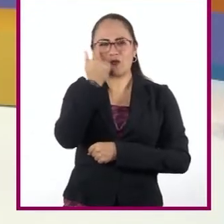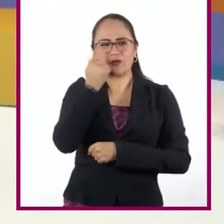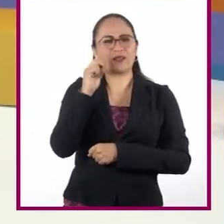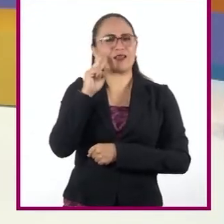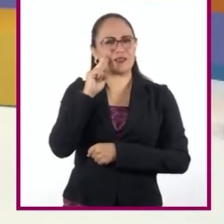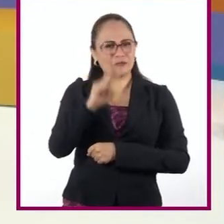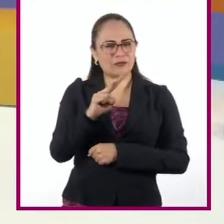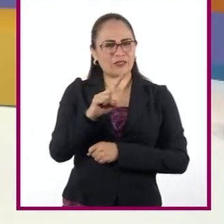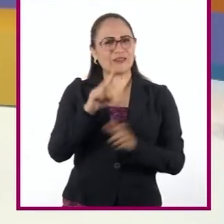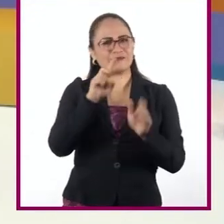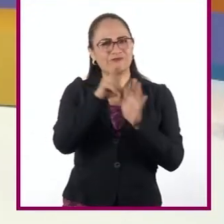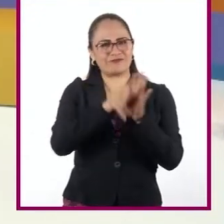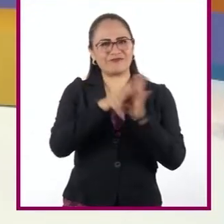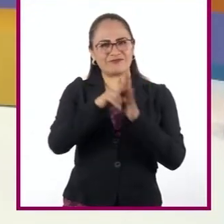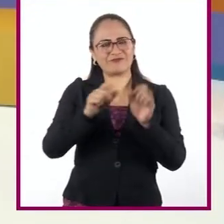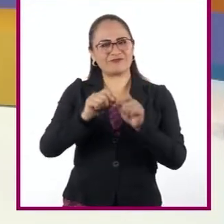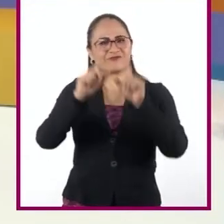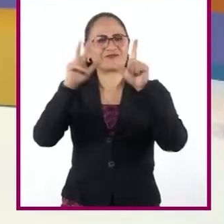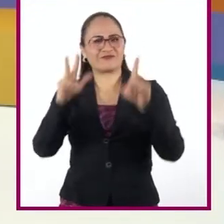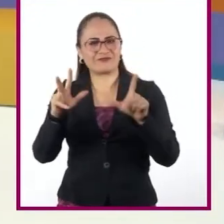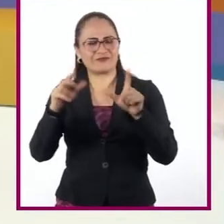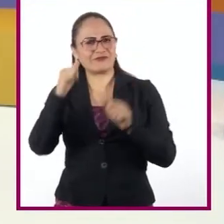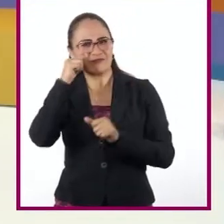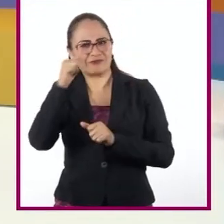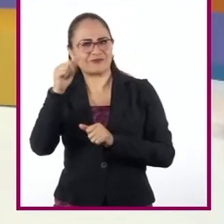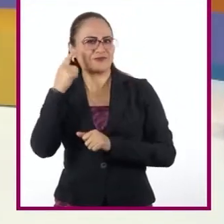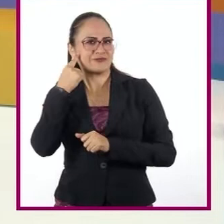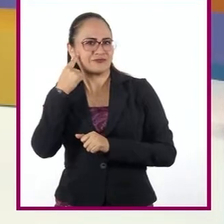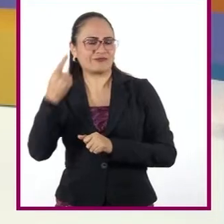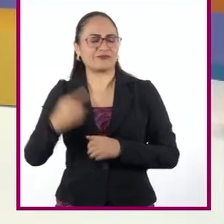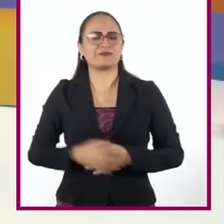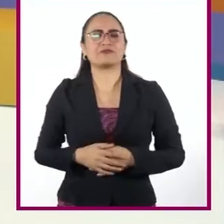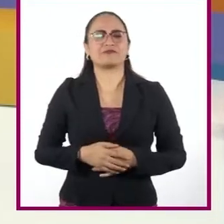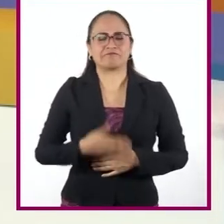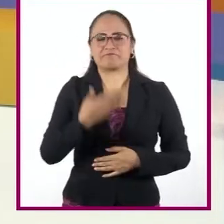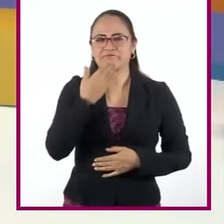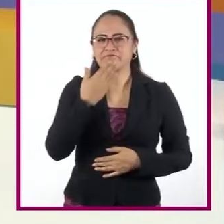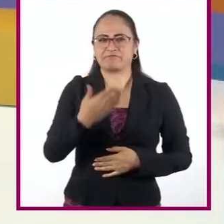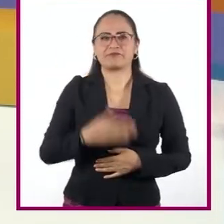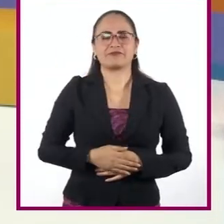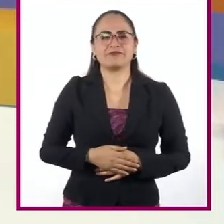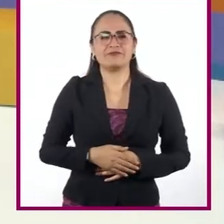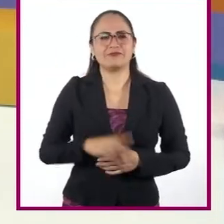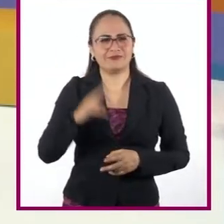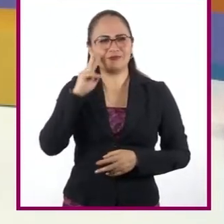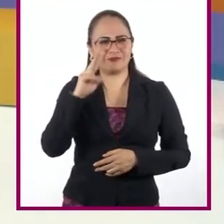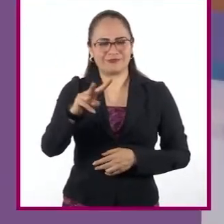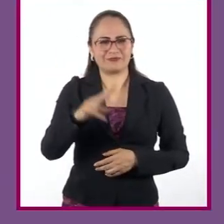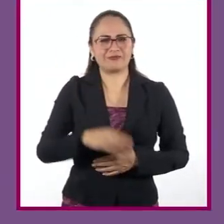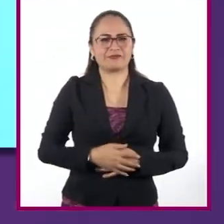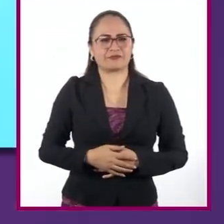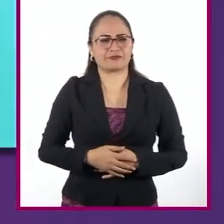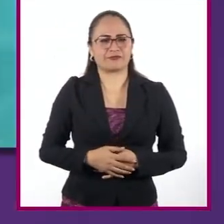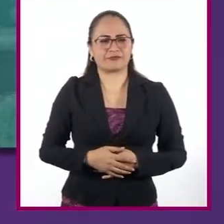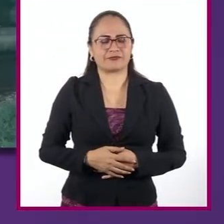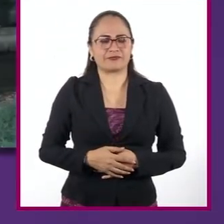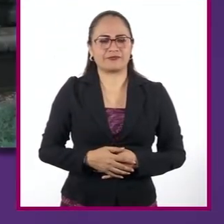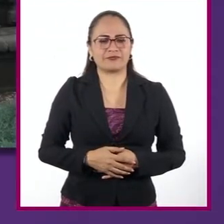observar y oír el siguiente video? Me parece muy bien. Vamos a verlo.